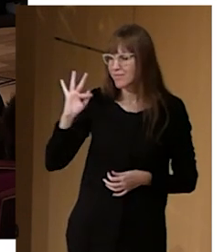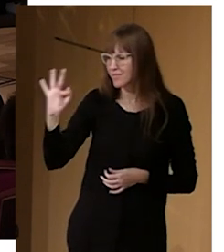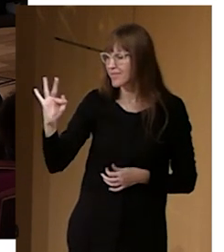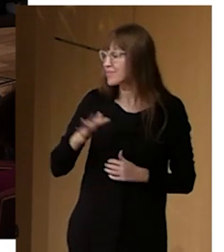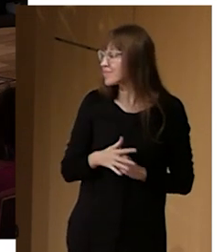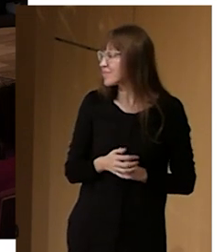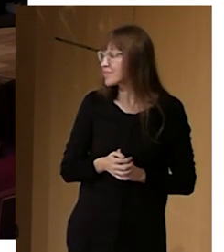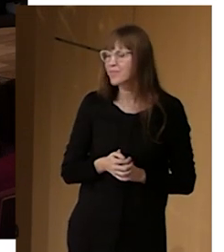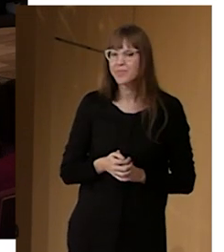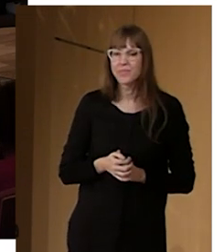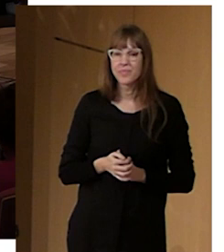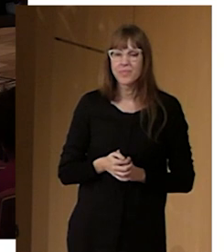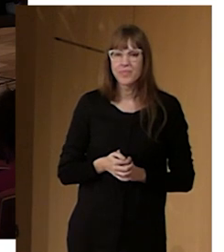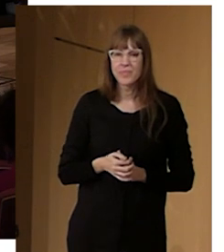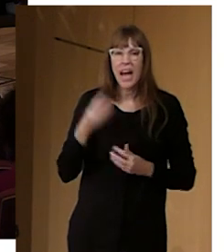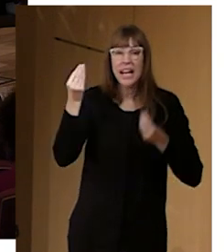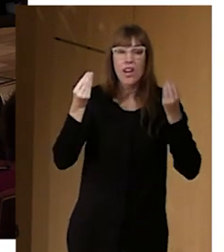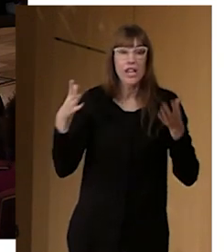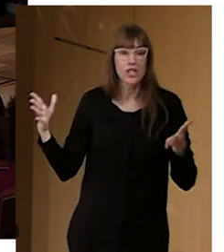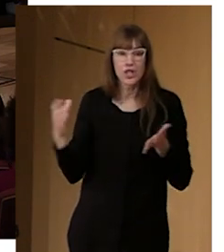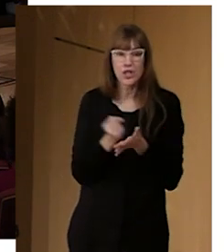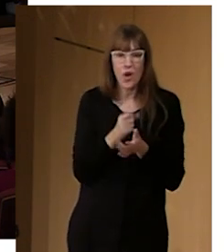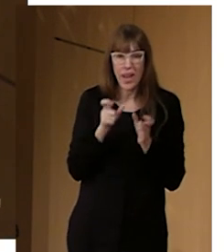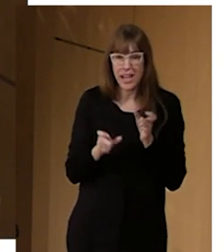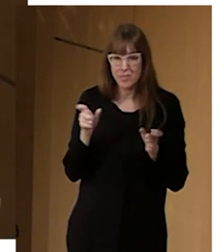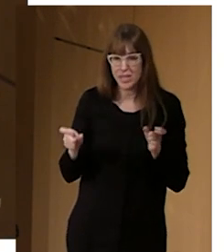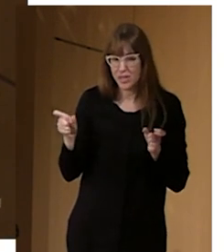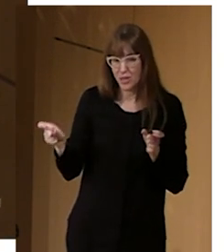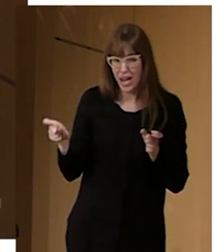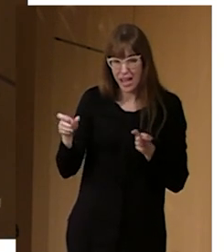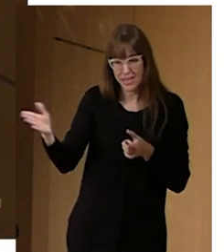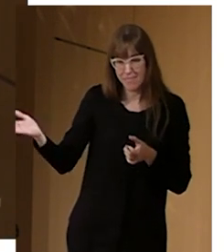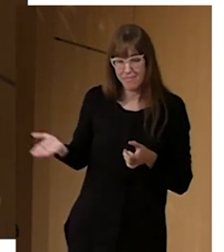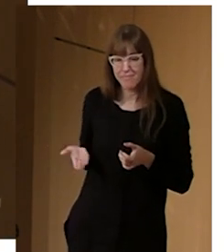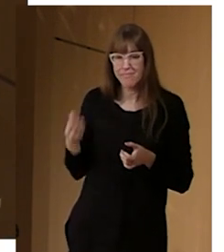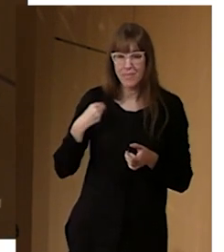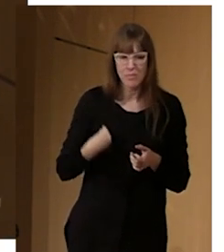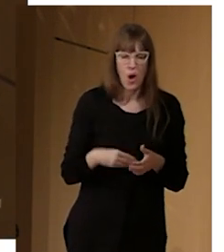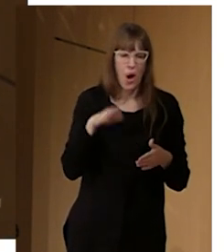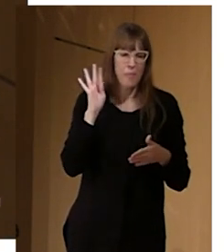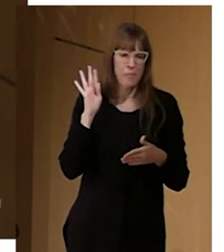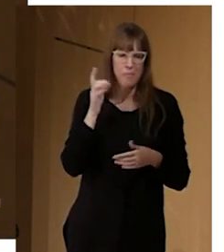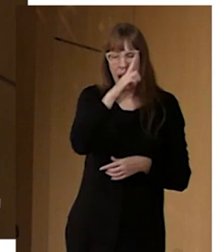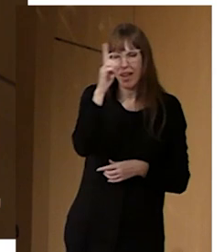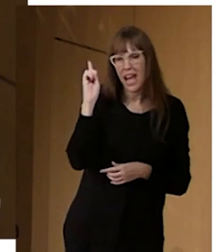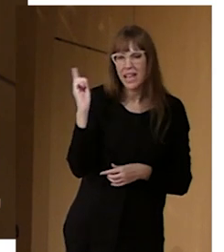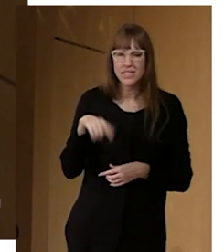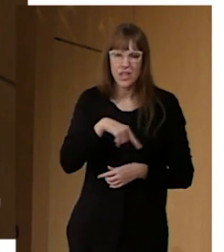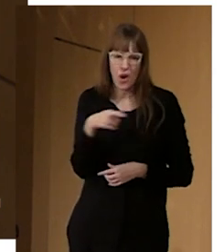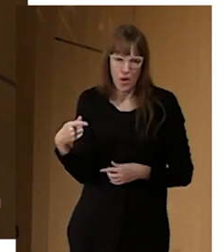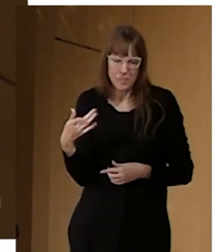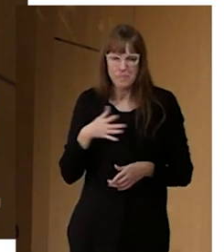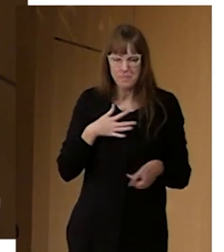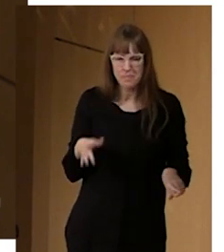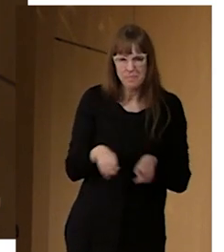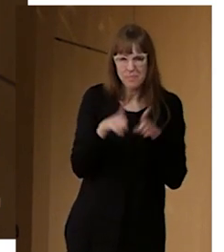Bueno creo que con todos todas las personas que estamos aquí evidentemente seamos de Madrid o no seamos de Madrid eh hemos